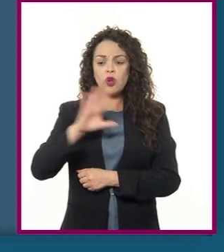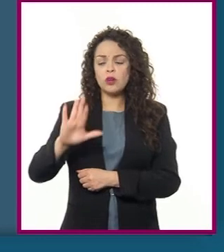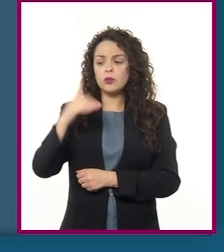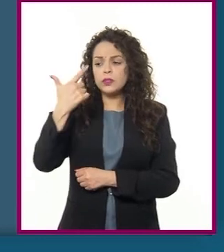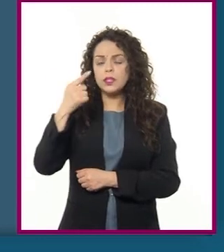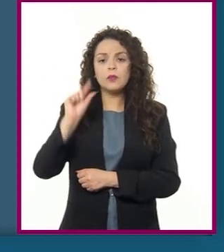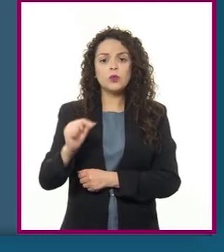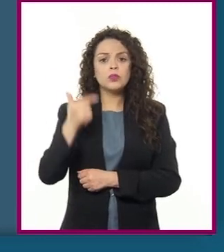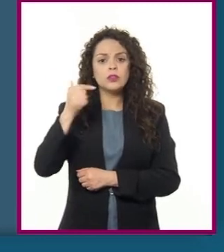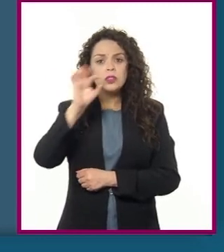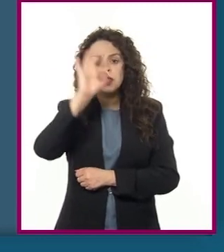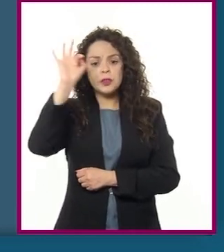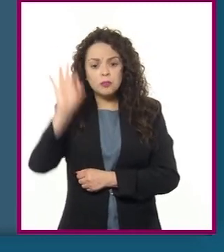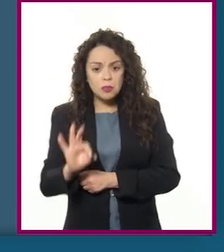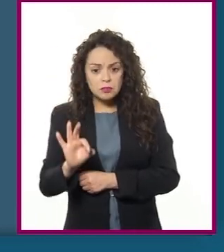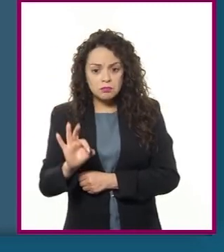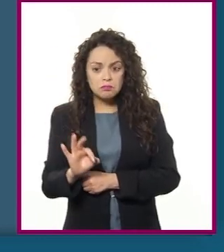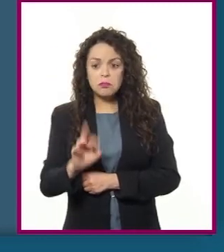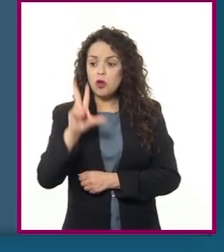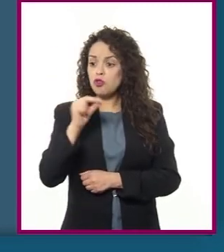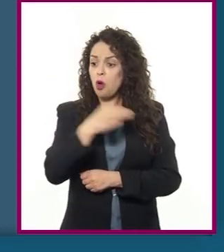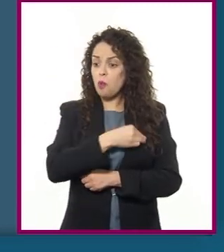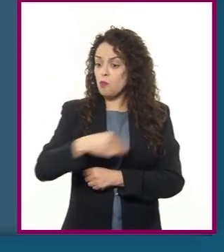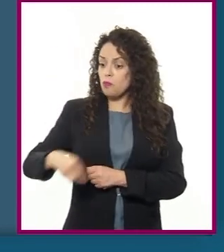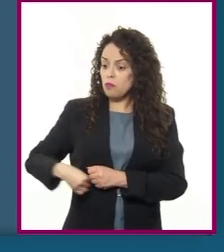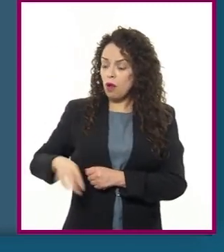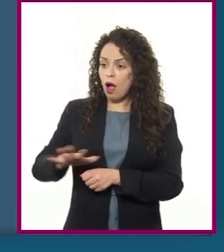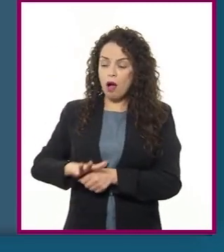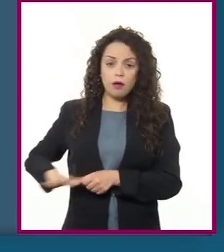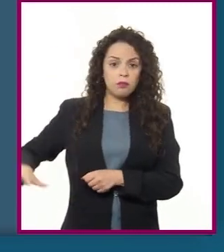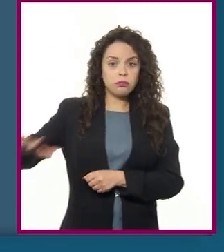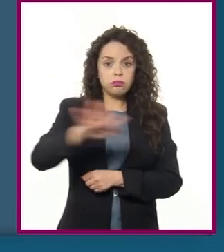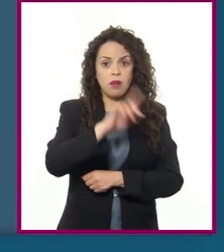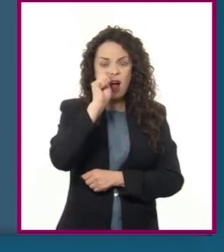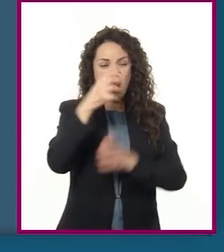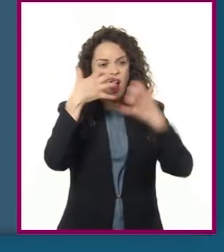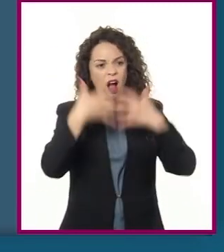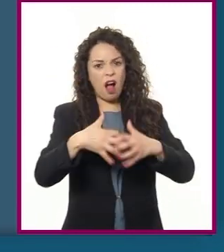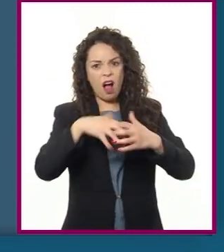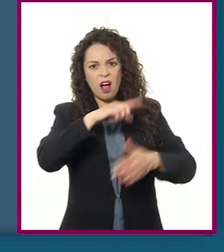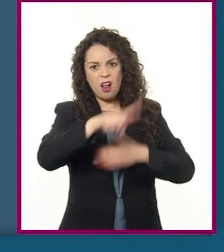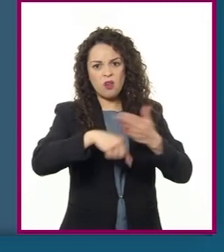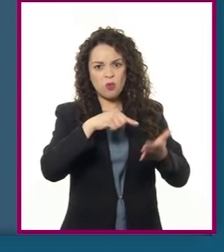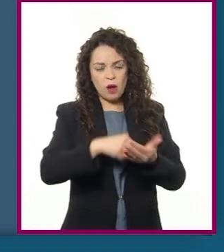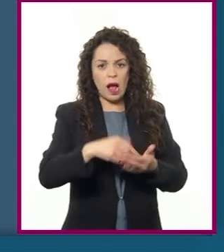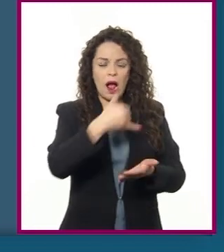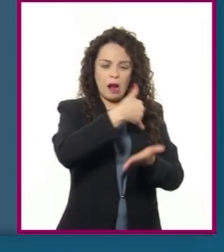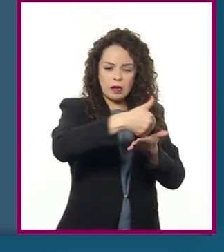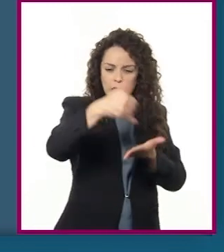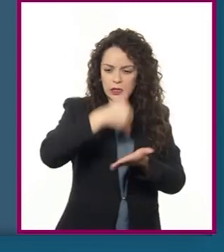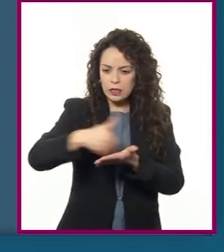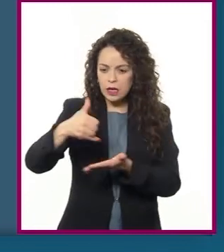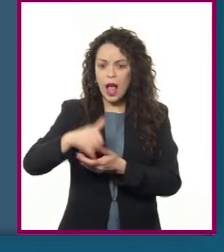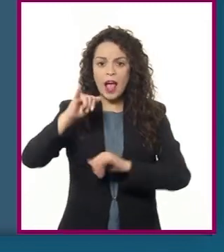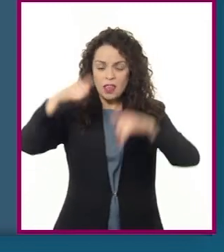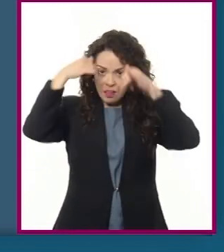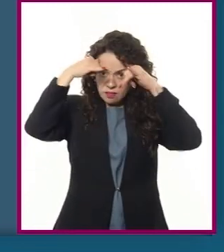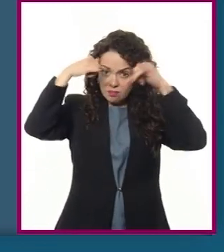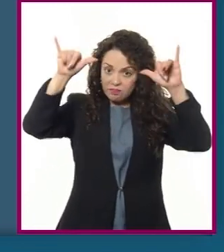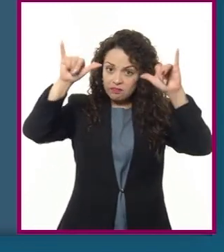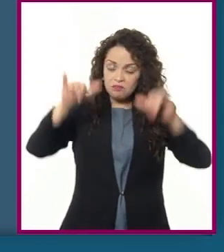57.7% y las aguas residuales no municipales, que abarcan la zona industrial, la agrícola y ganadera, solo se trataron